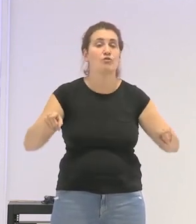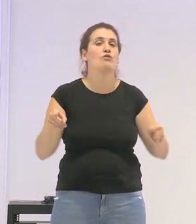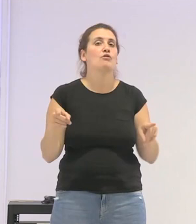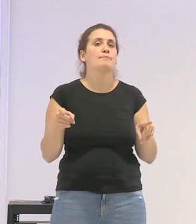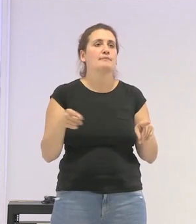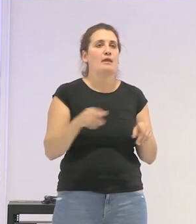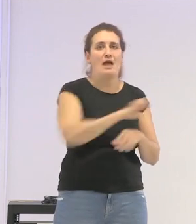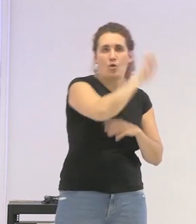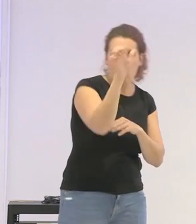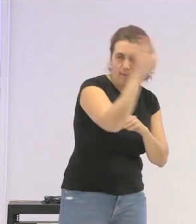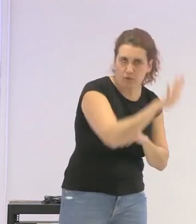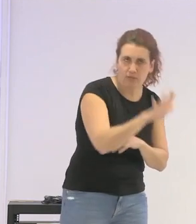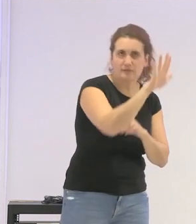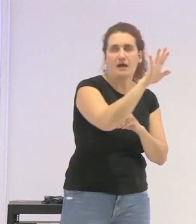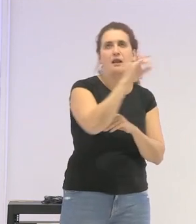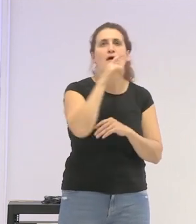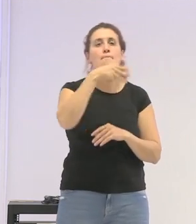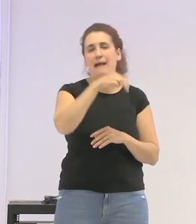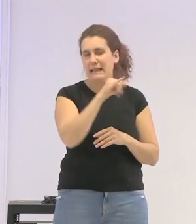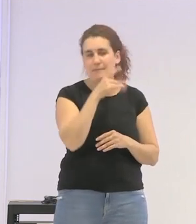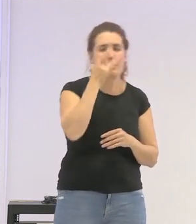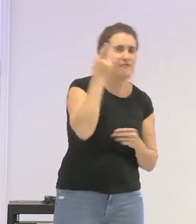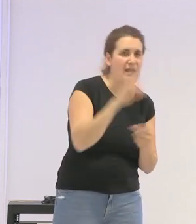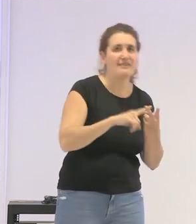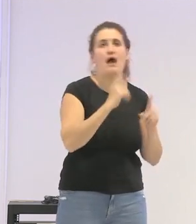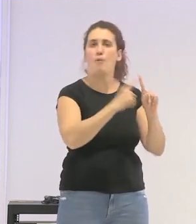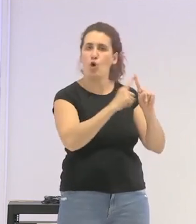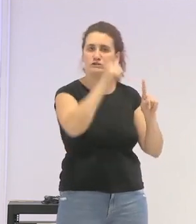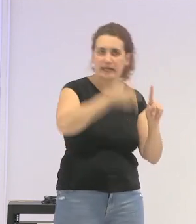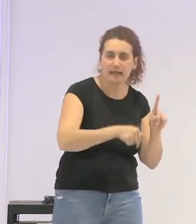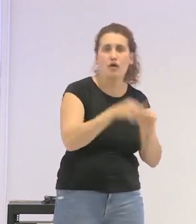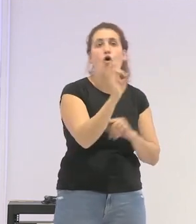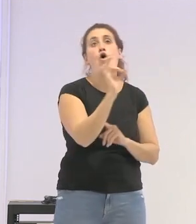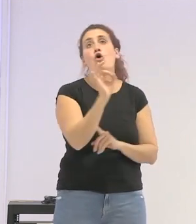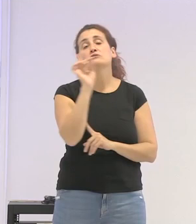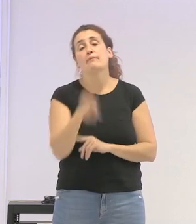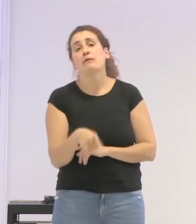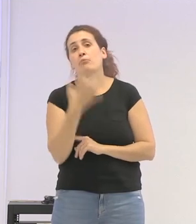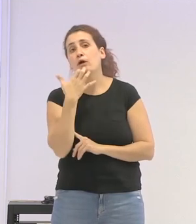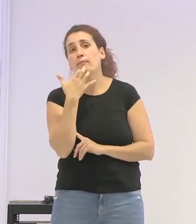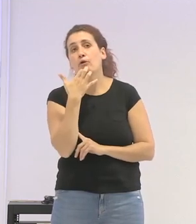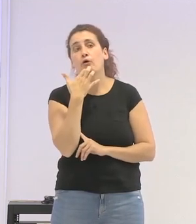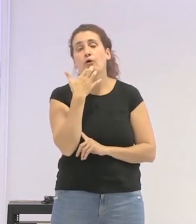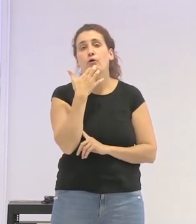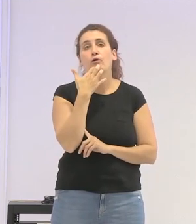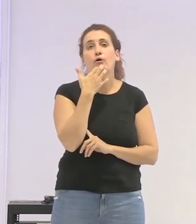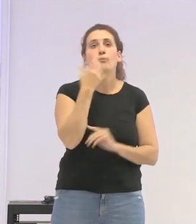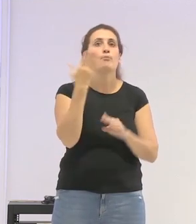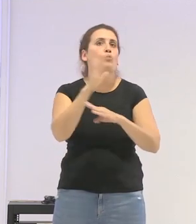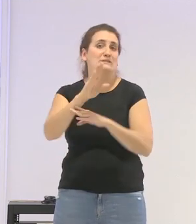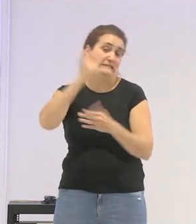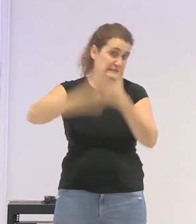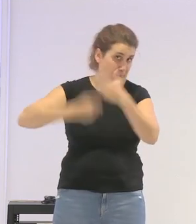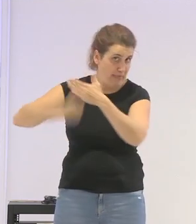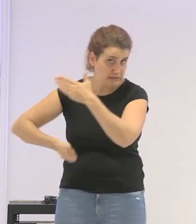Europa Occidental, lo que puede ser Marine Le Pen en Francia, un Vox aquí, o precisamente por ejemplo los o sea, las propuestas de extrema